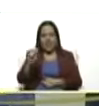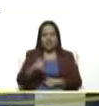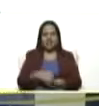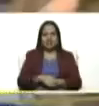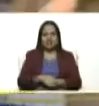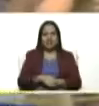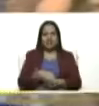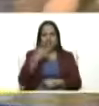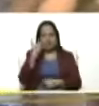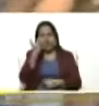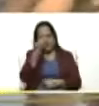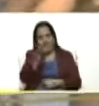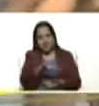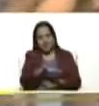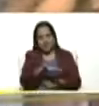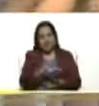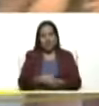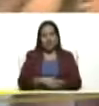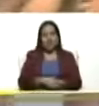mira.